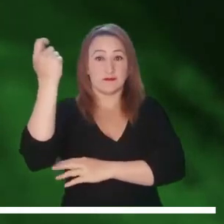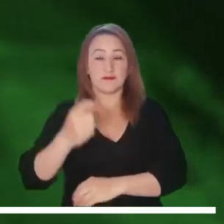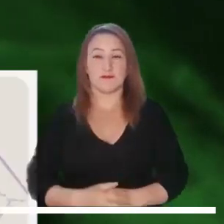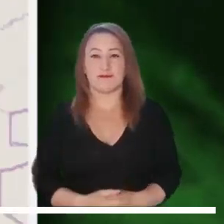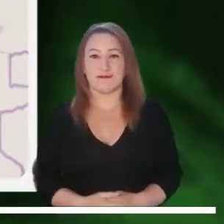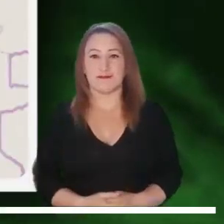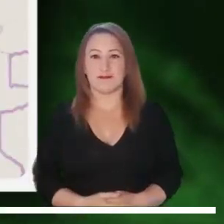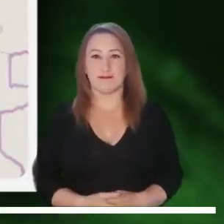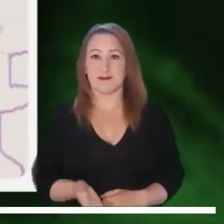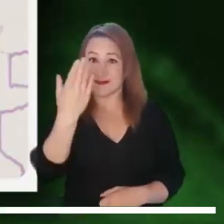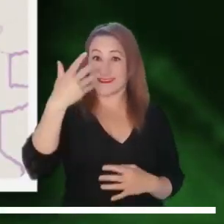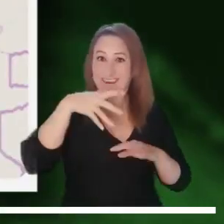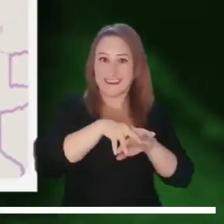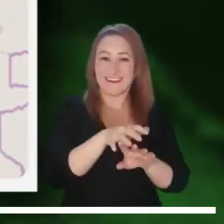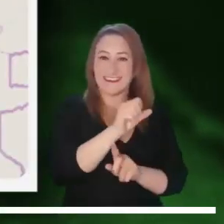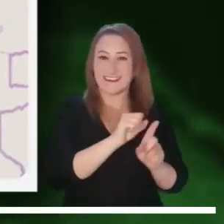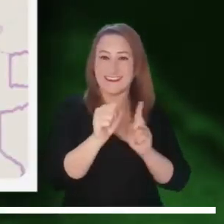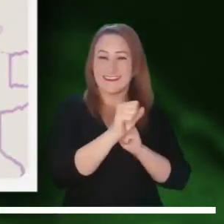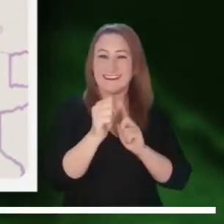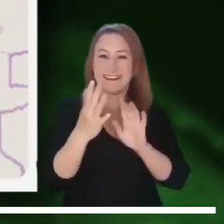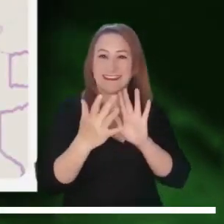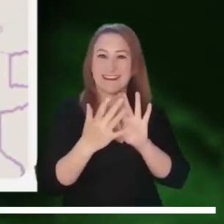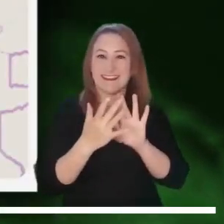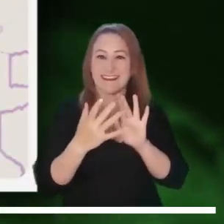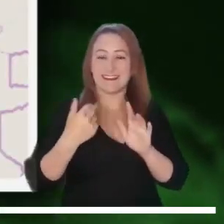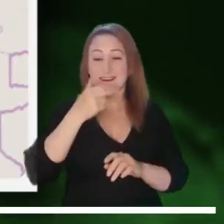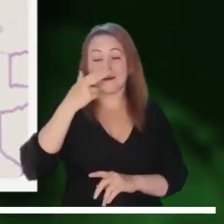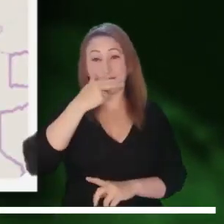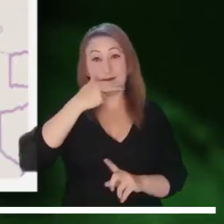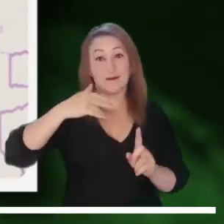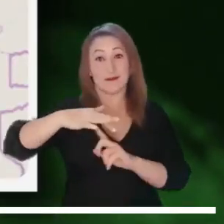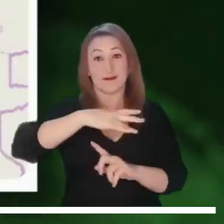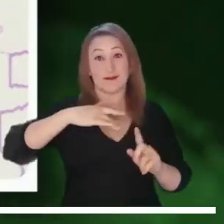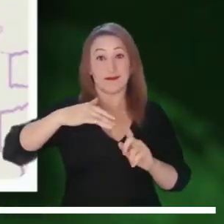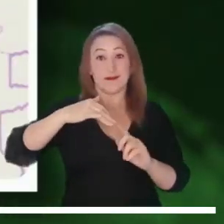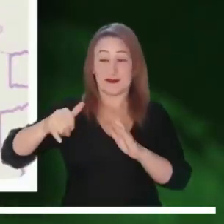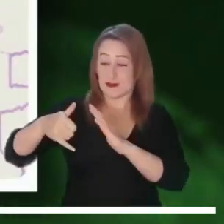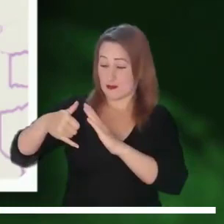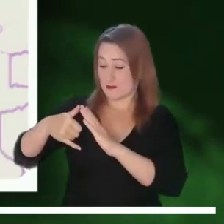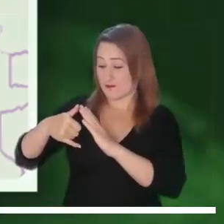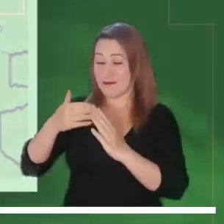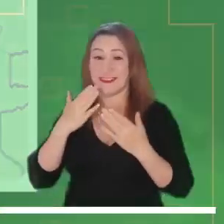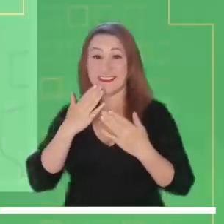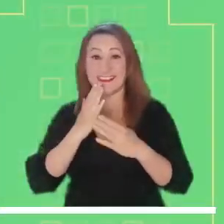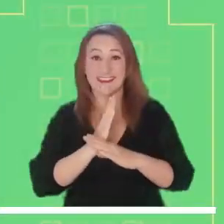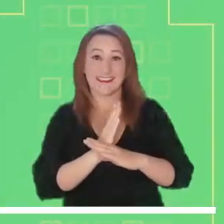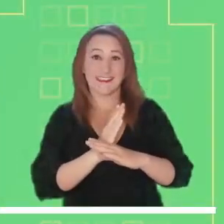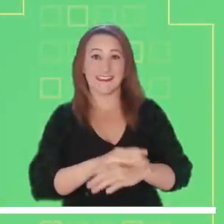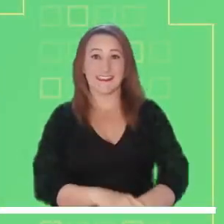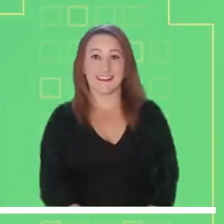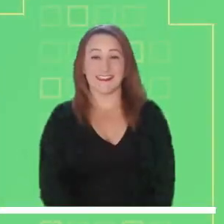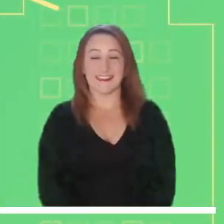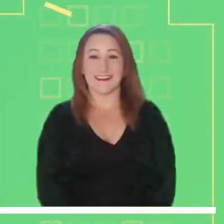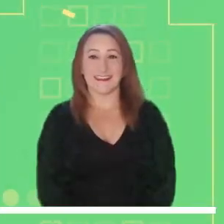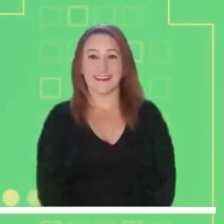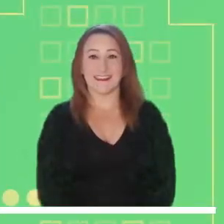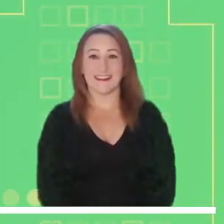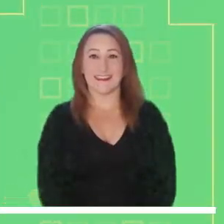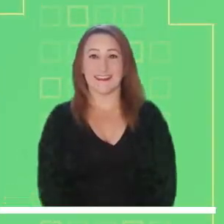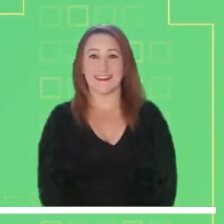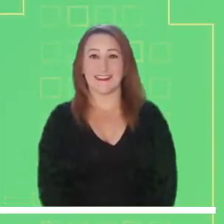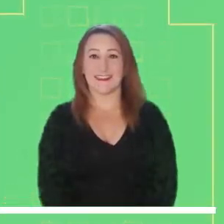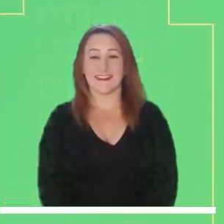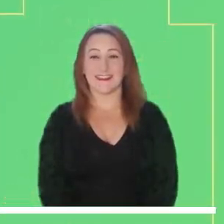Finalizamos con la alerta roja por probables deslizamientos en sectores del Pacífico, los Andes y Meta. Síguenos en nuestras redes